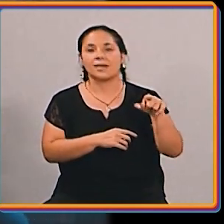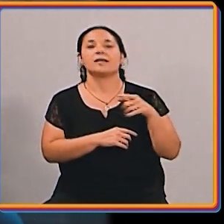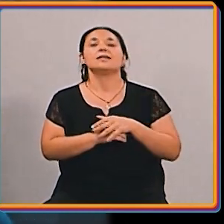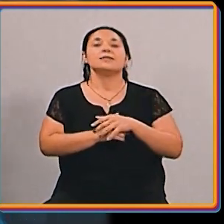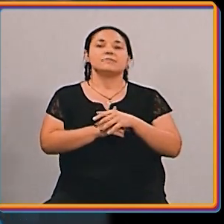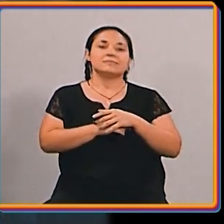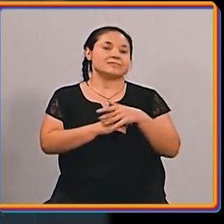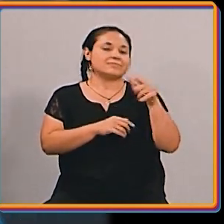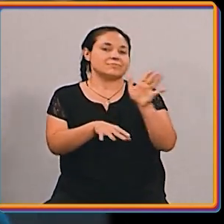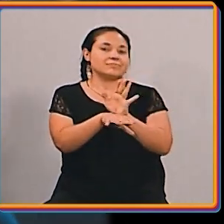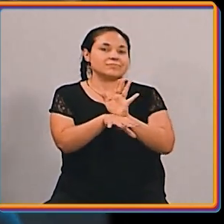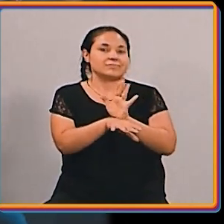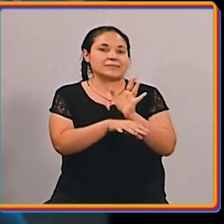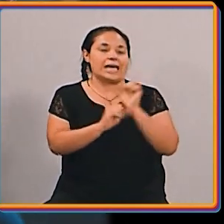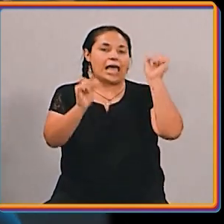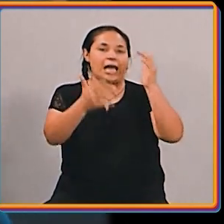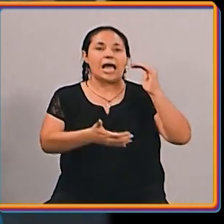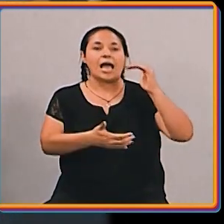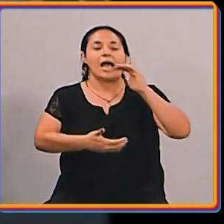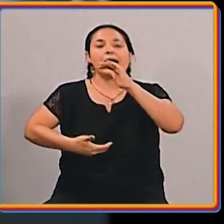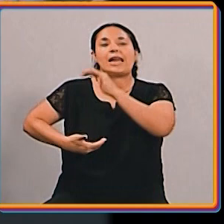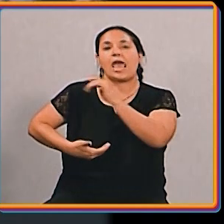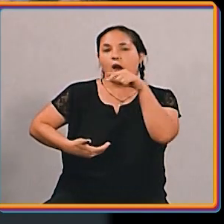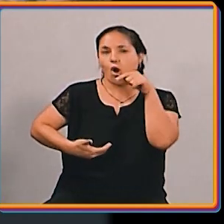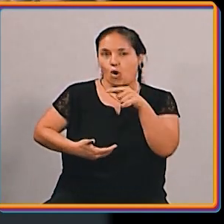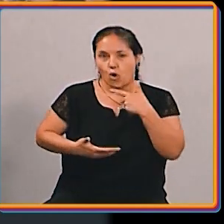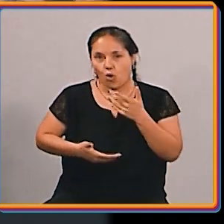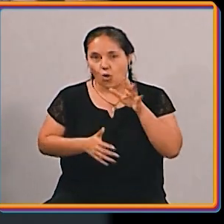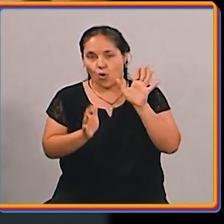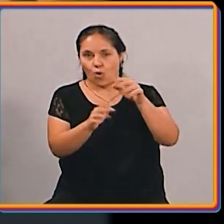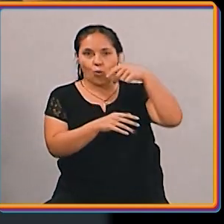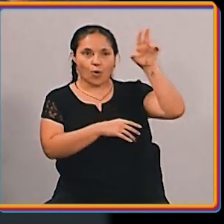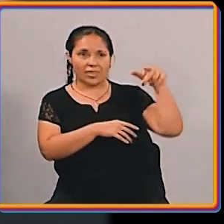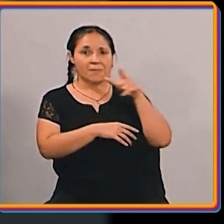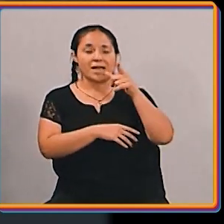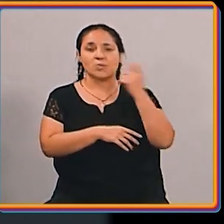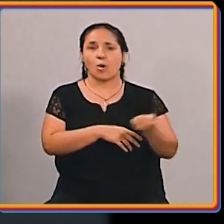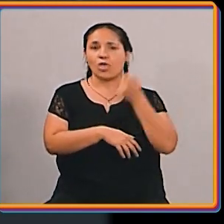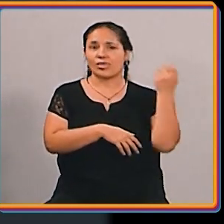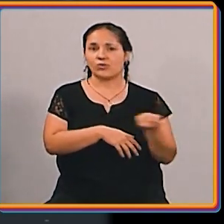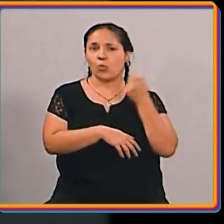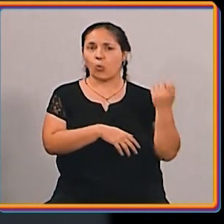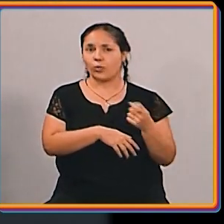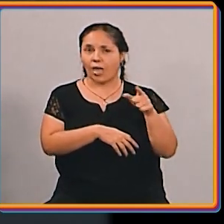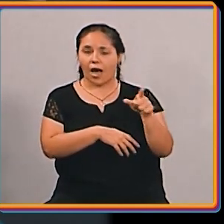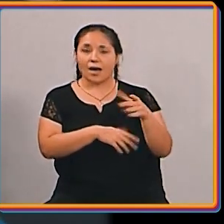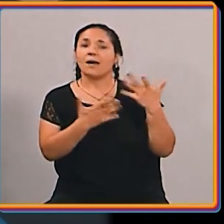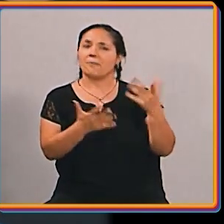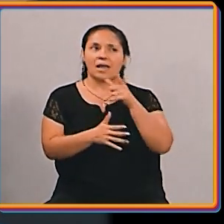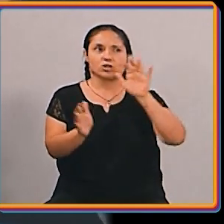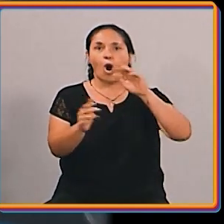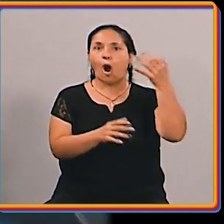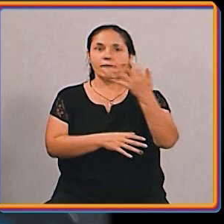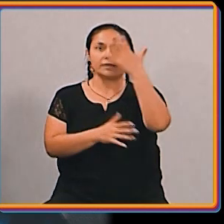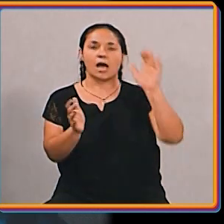tema clásico, sería un tema griego, un tema... Y sin embargo, es una prostituta el cuadro de la Olimpia. Ese cuadro quedó por fuera de la